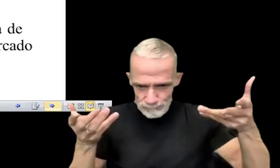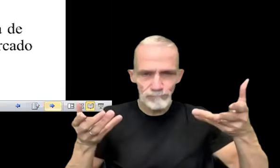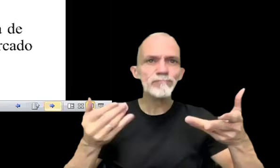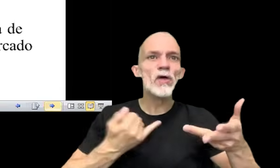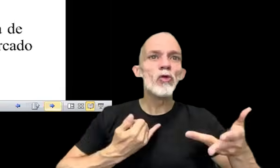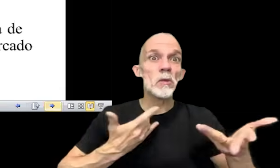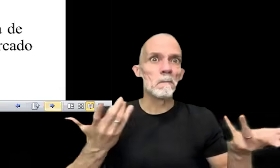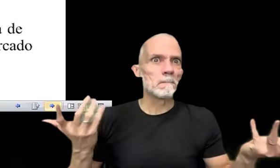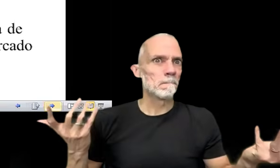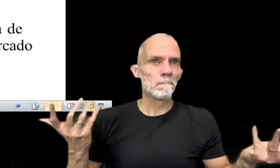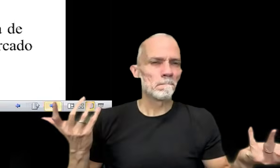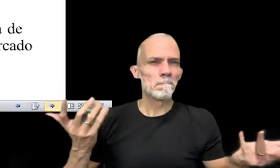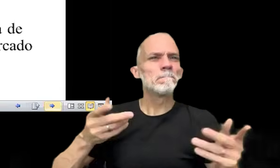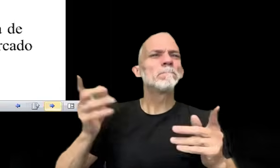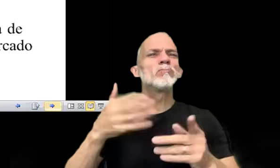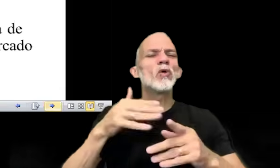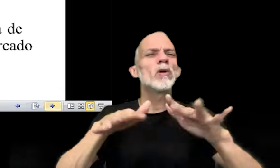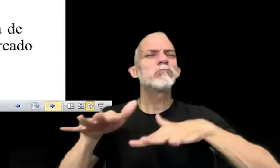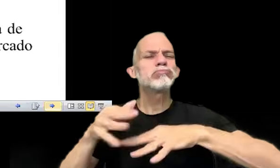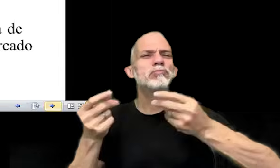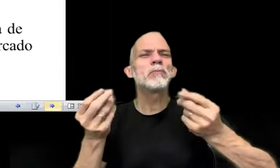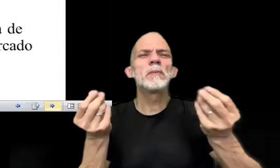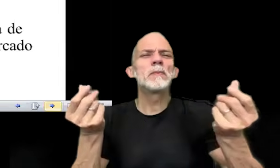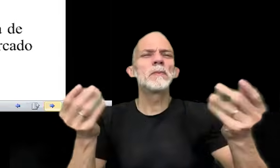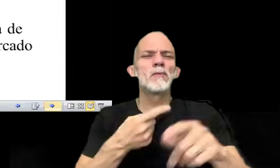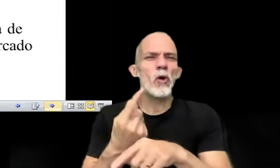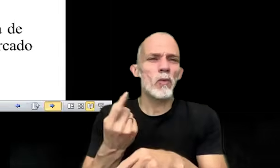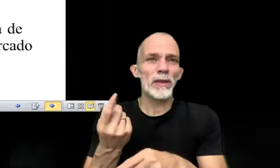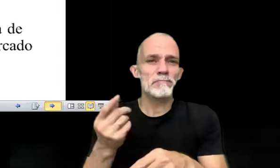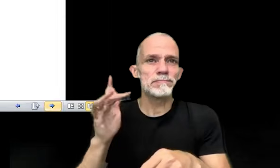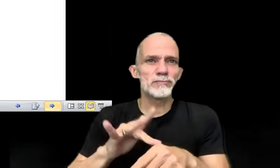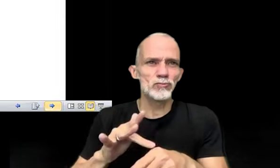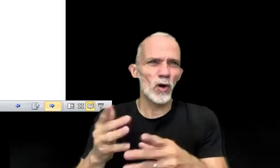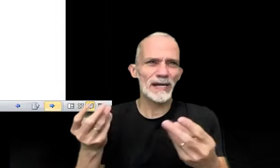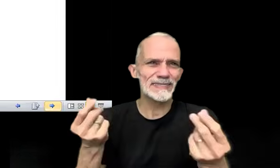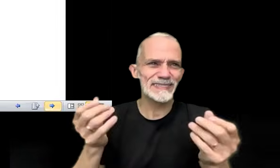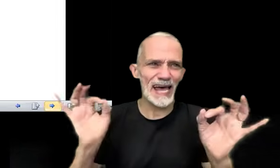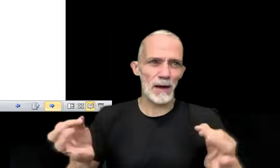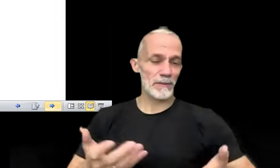subyacente, son todos los activos intangibles.